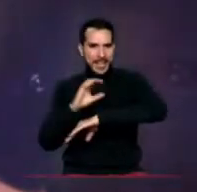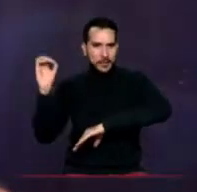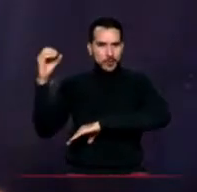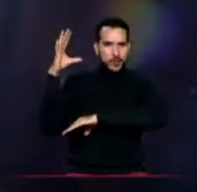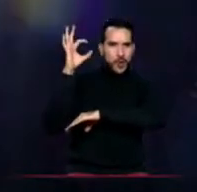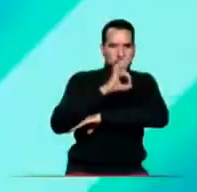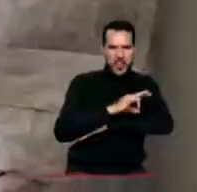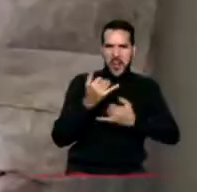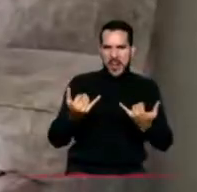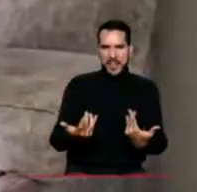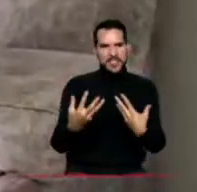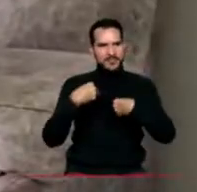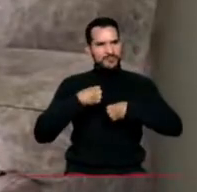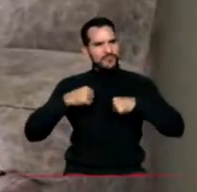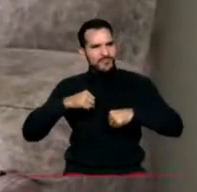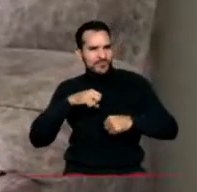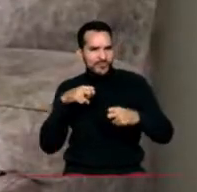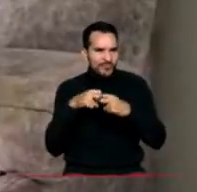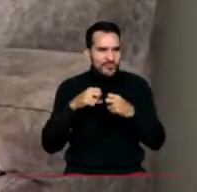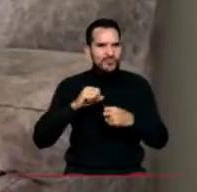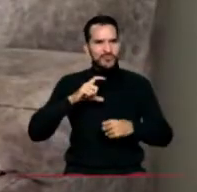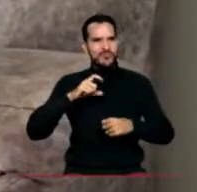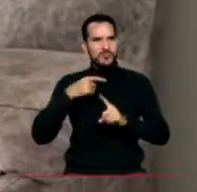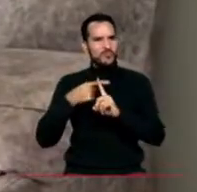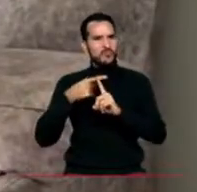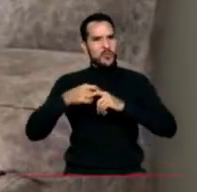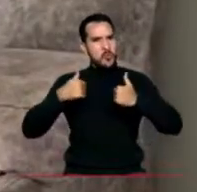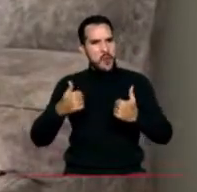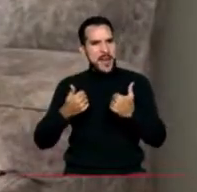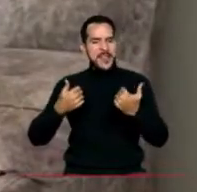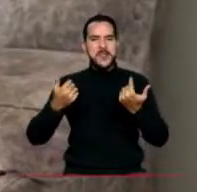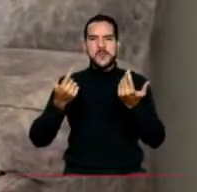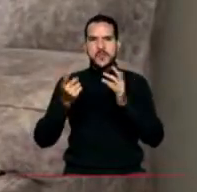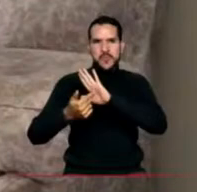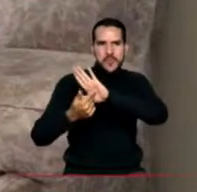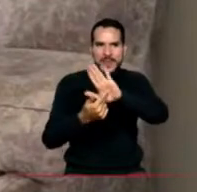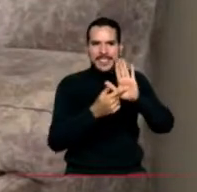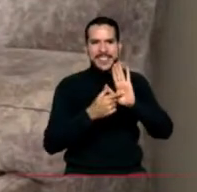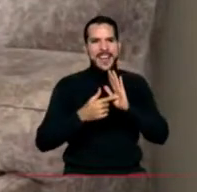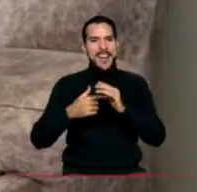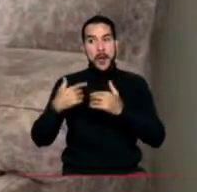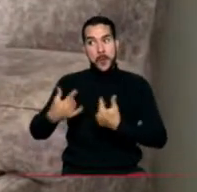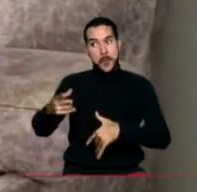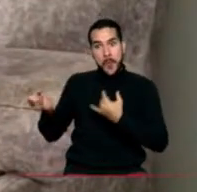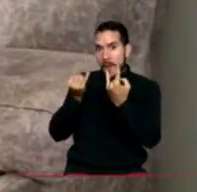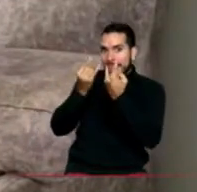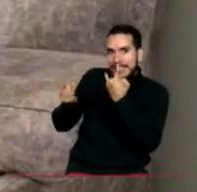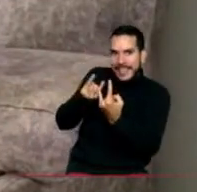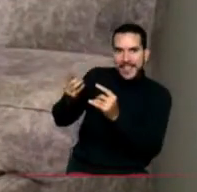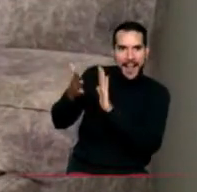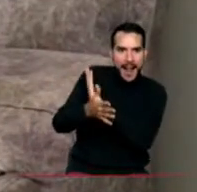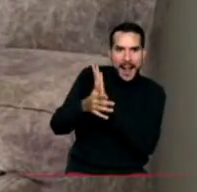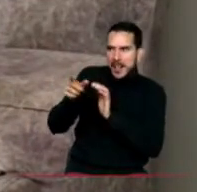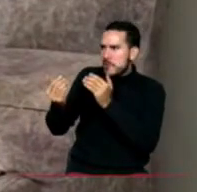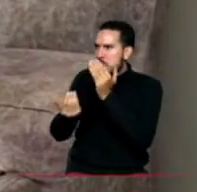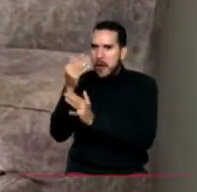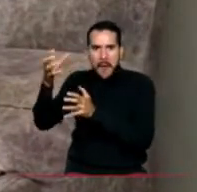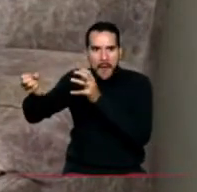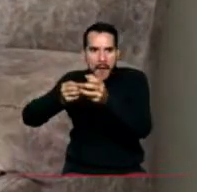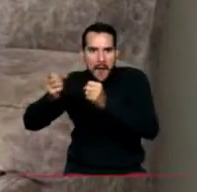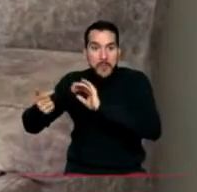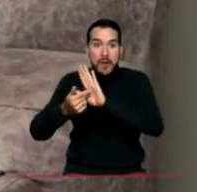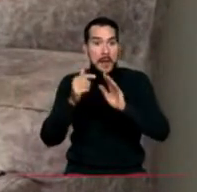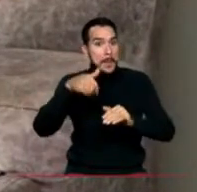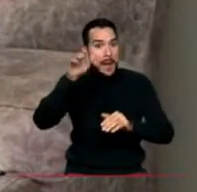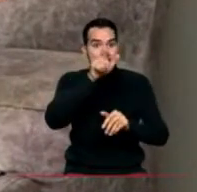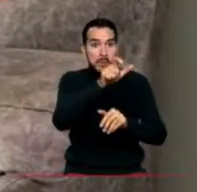energía. Un 2024 que trae caras nuevas, secciones muy interesantes y, como siempre, el público, que es lo más importante para